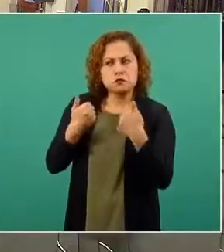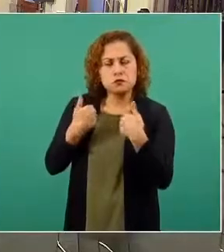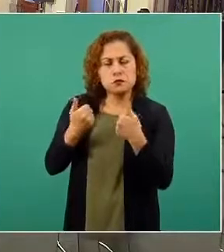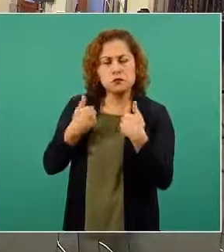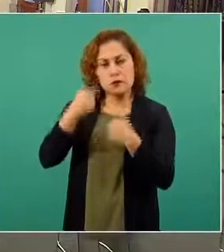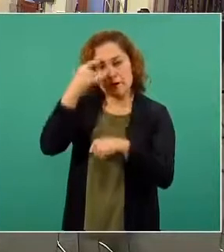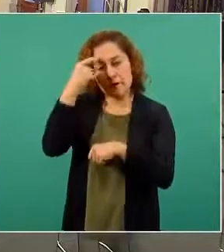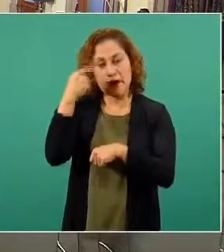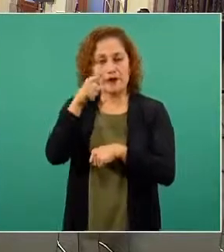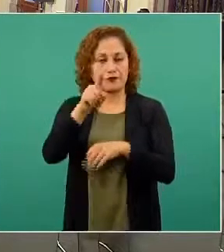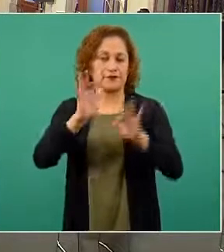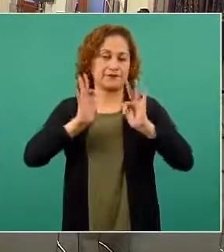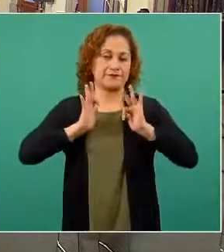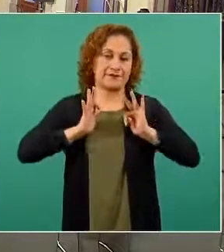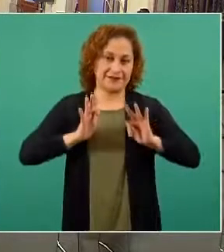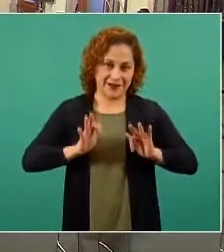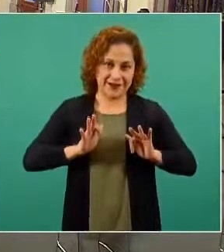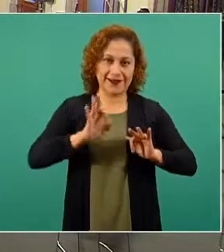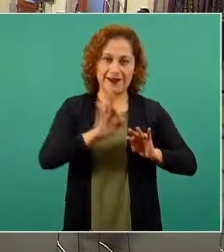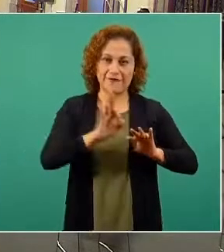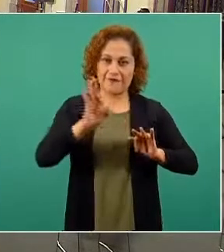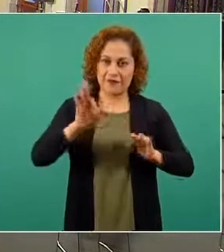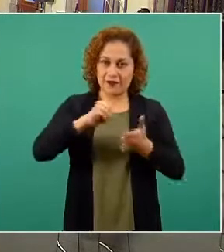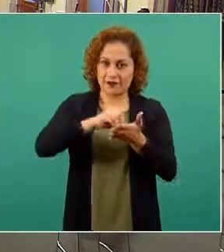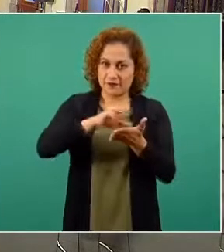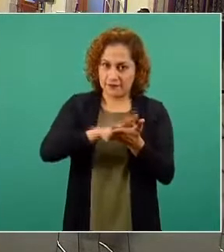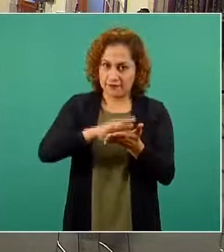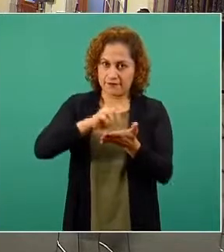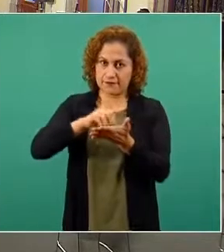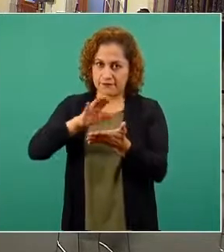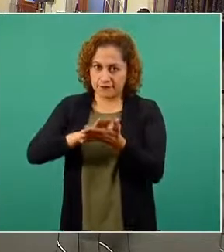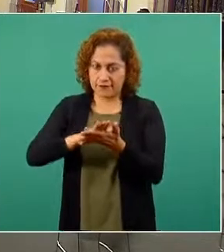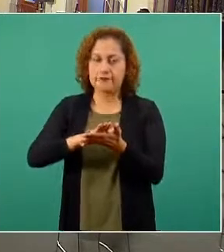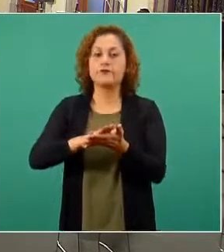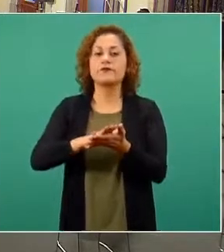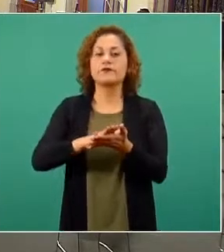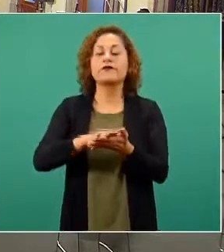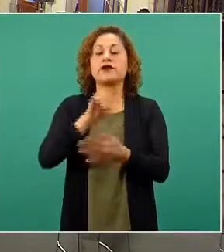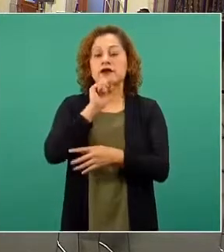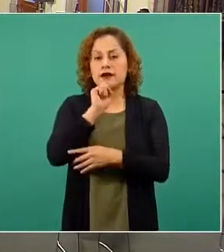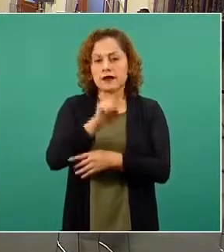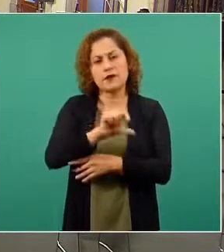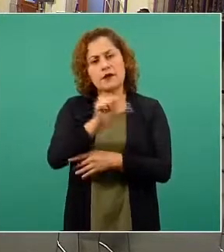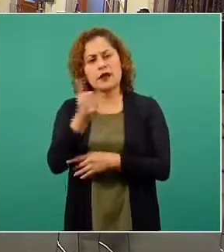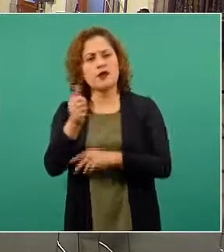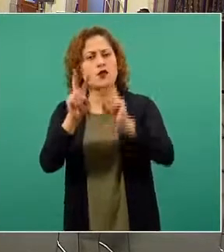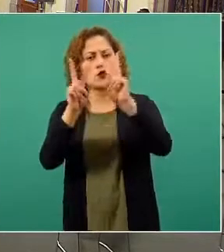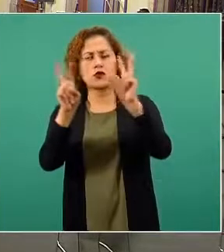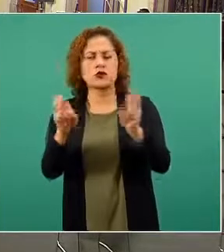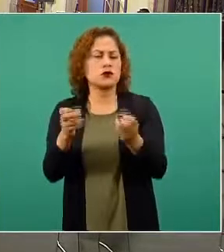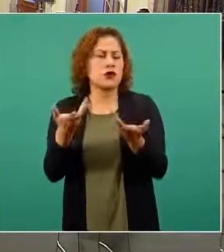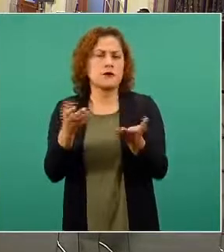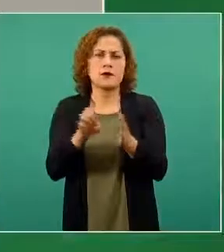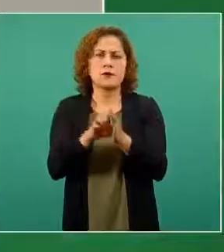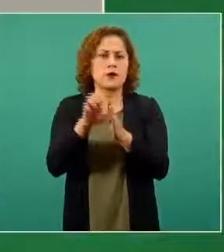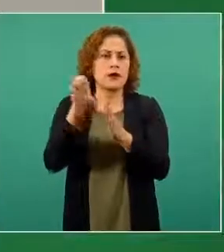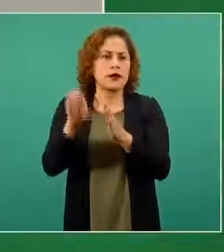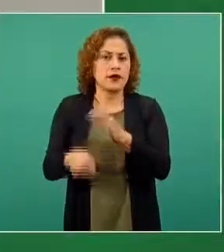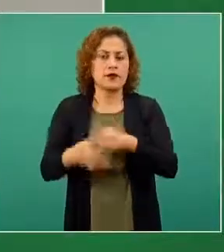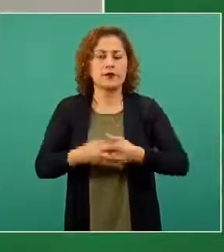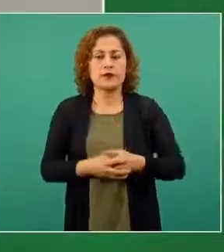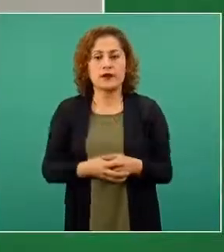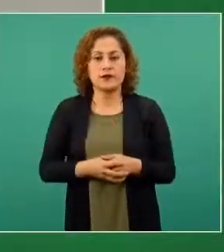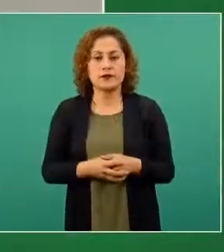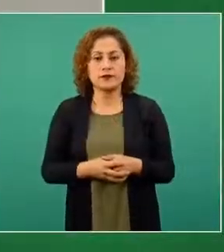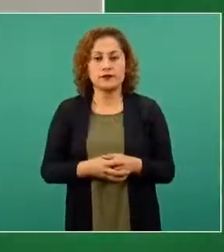de programación su segunda dosis, e información también relacionada a todo lo que tiene que ver con la actividad